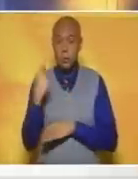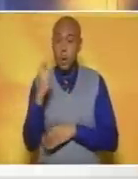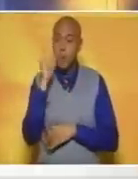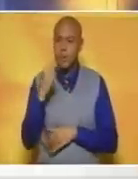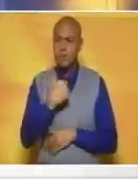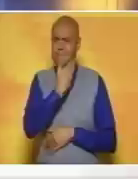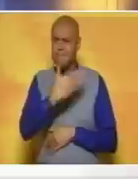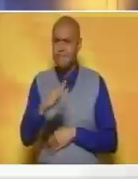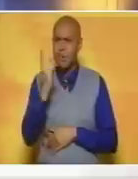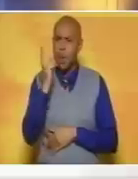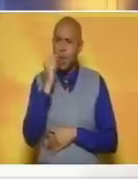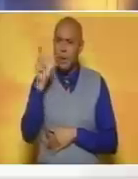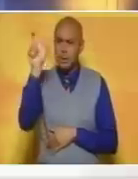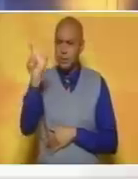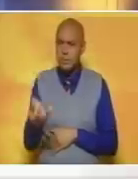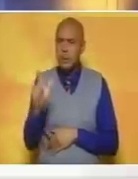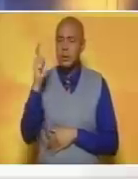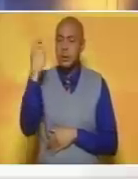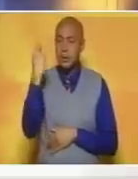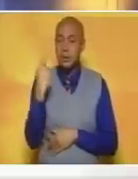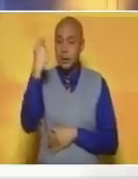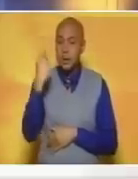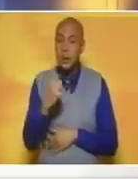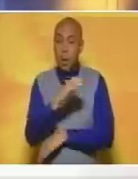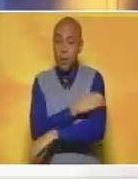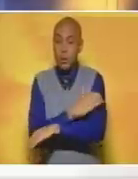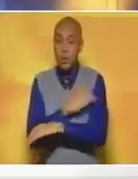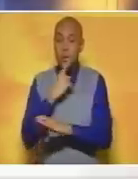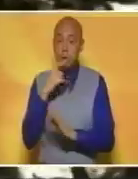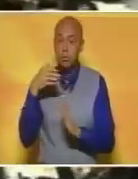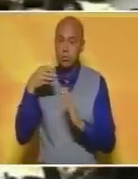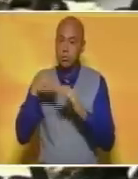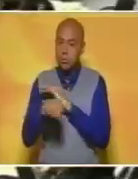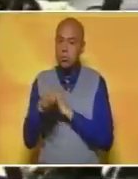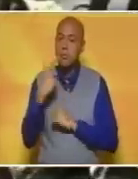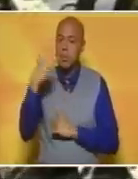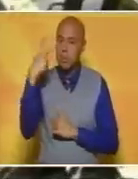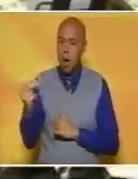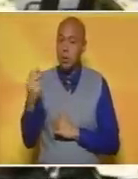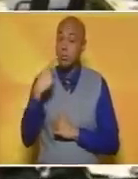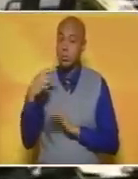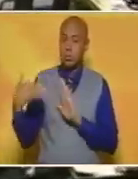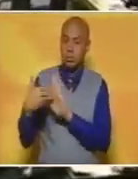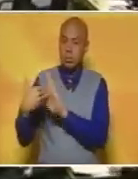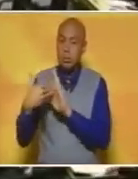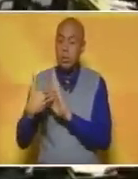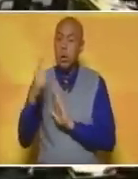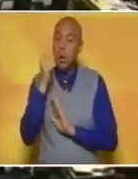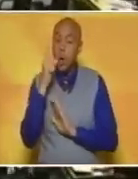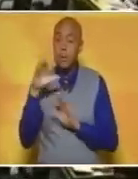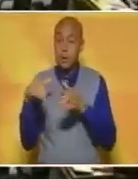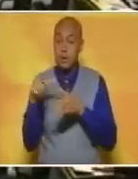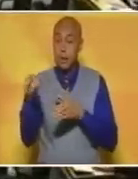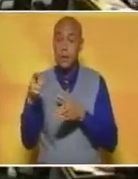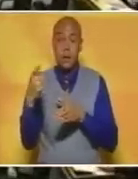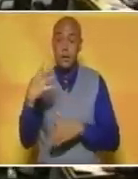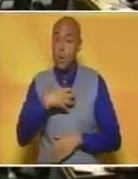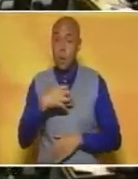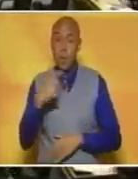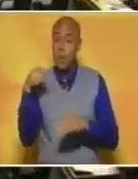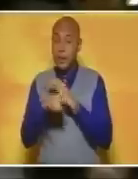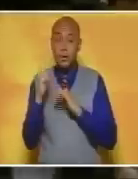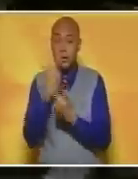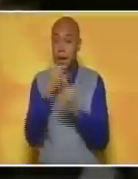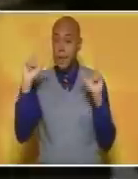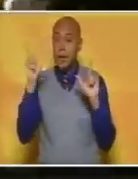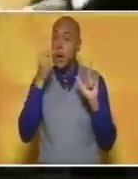restricciones de acceso a varios diputados de oposición al Parlamento Nacional. A través de un comunicado, el organismo afirmó que los parlamentarios no pueden acceder